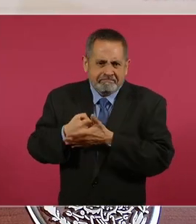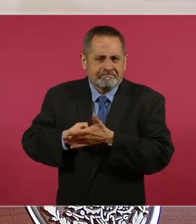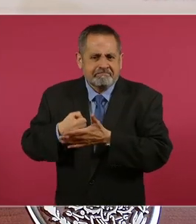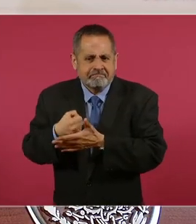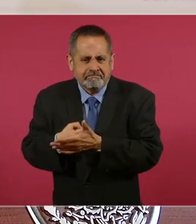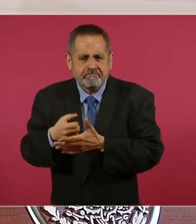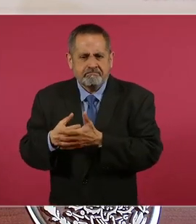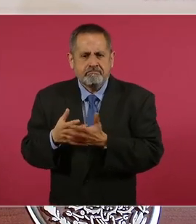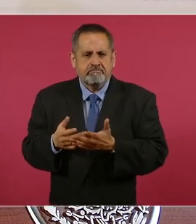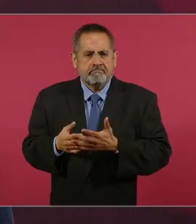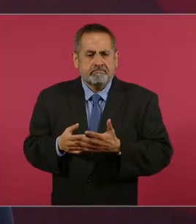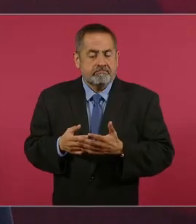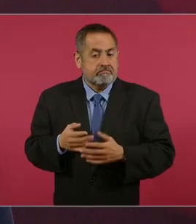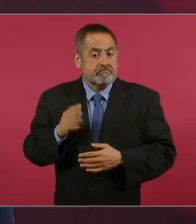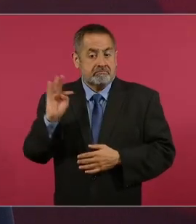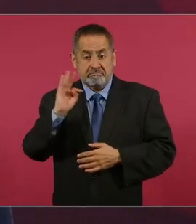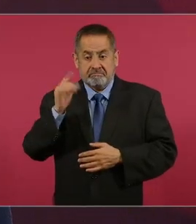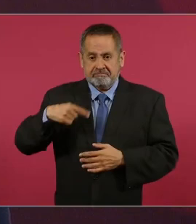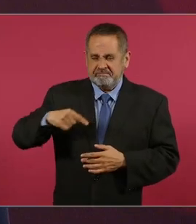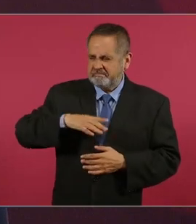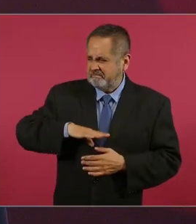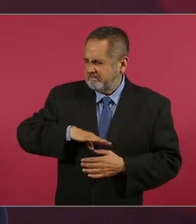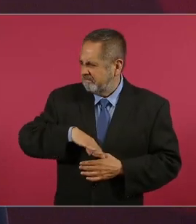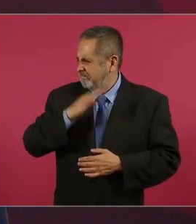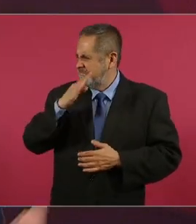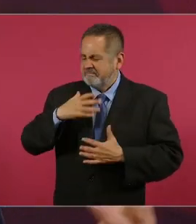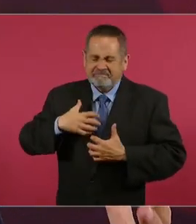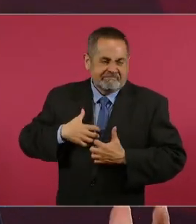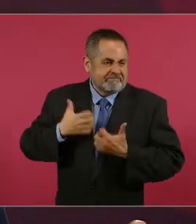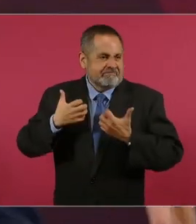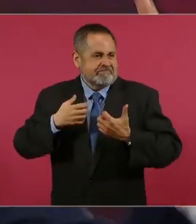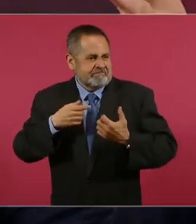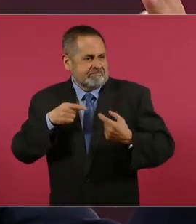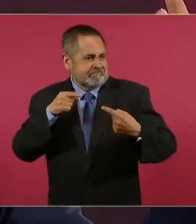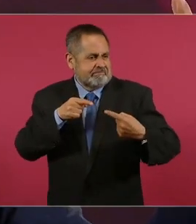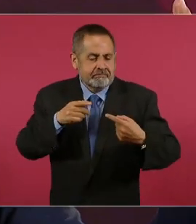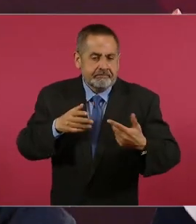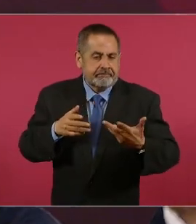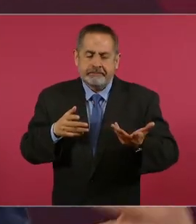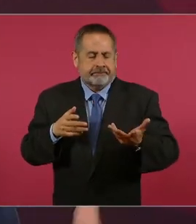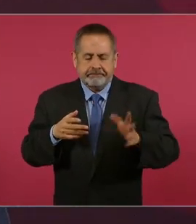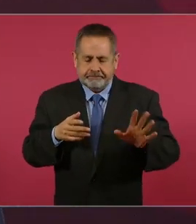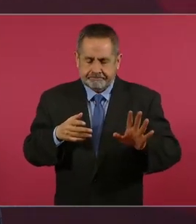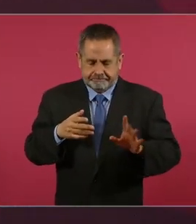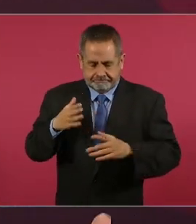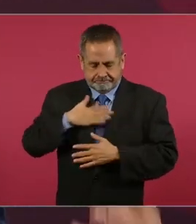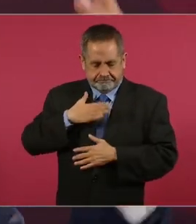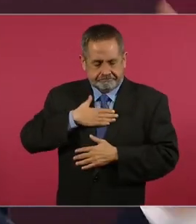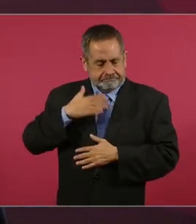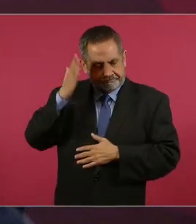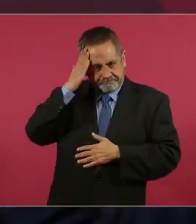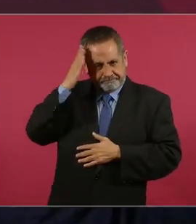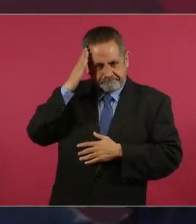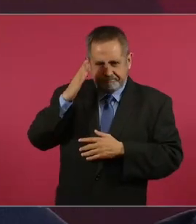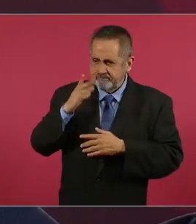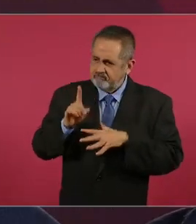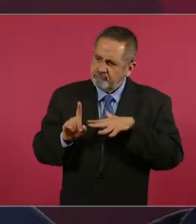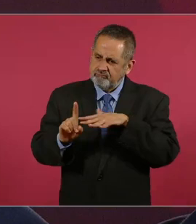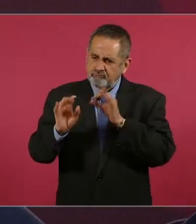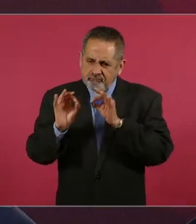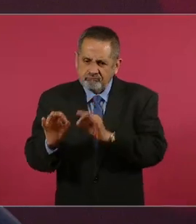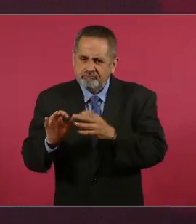si no controlaba uno las pasiones, si no encauzaba uno el movimiento y había violencia,